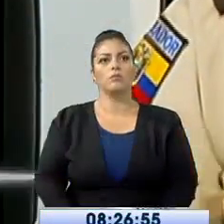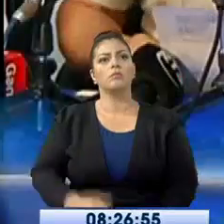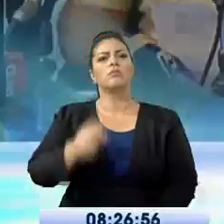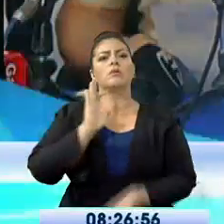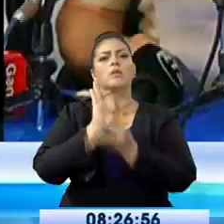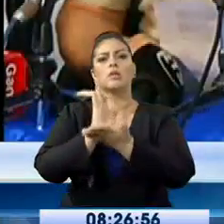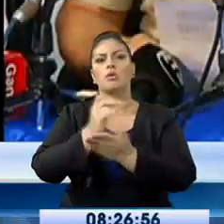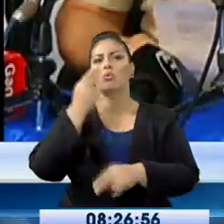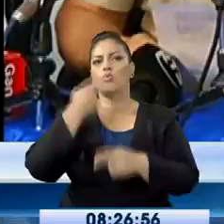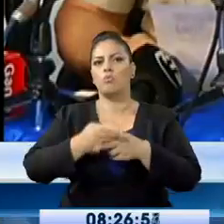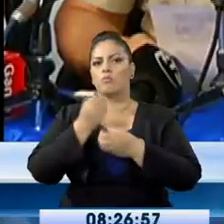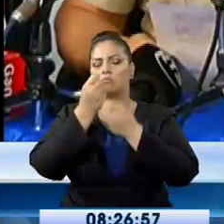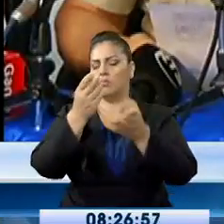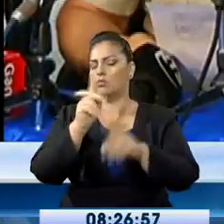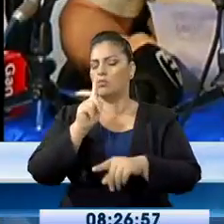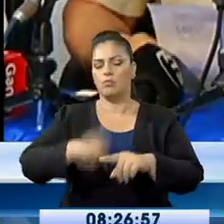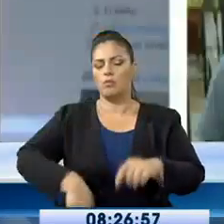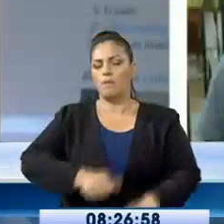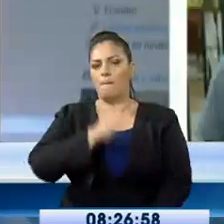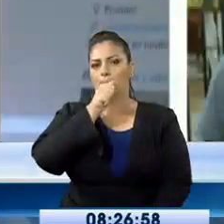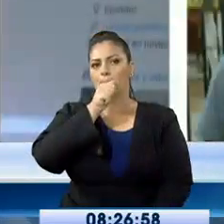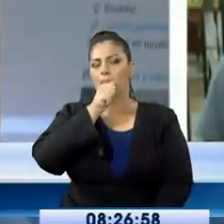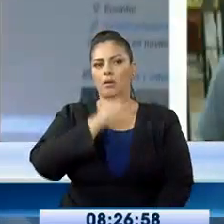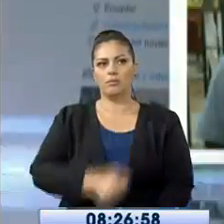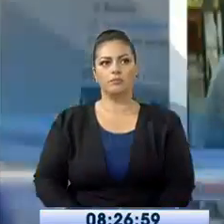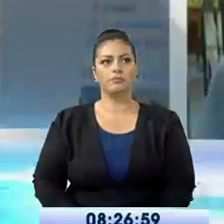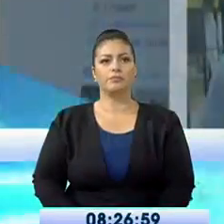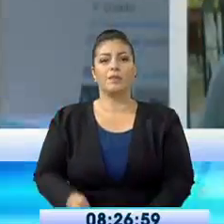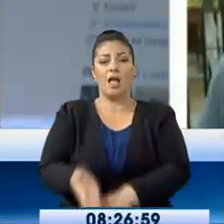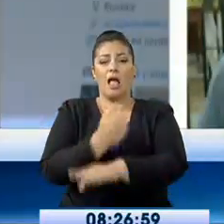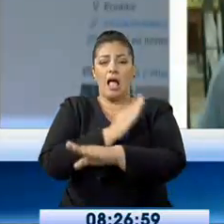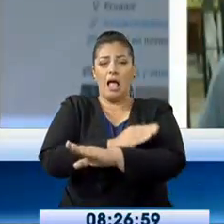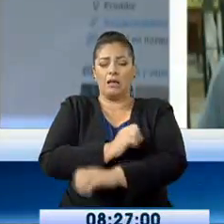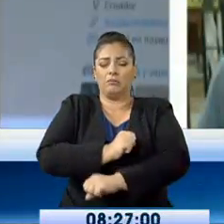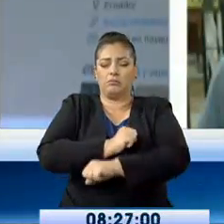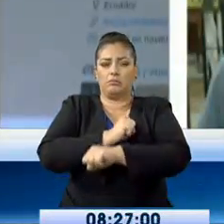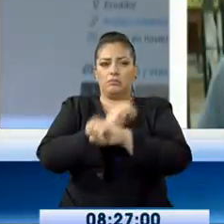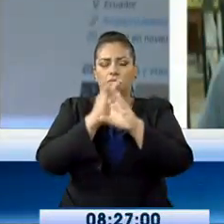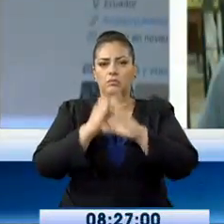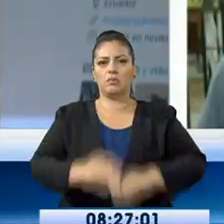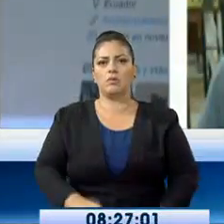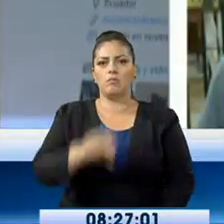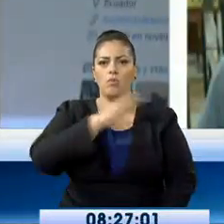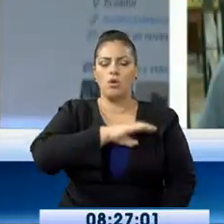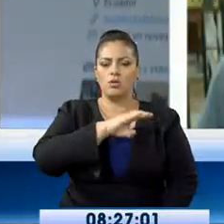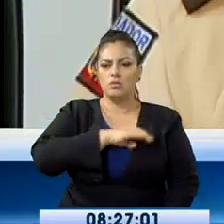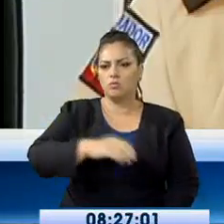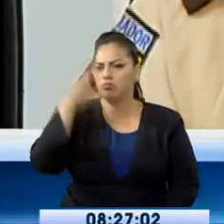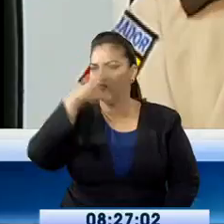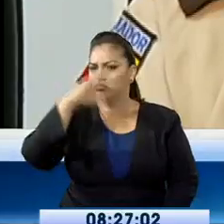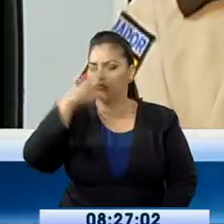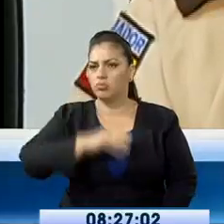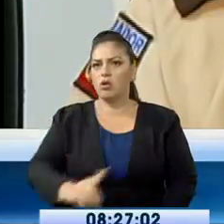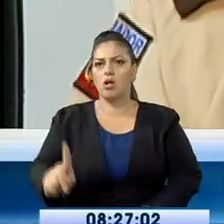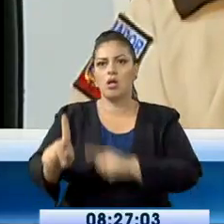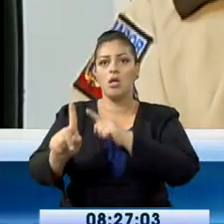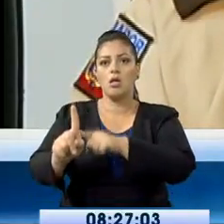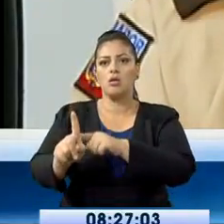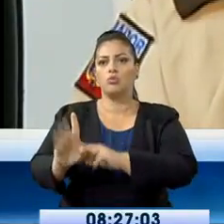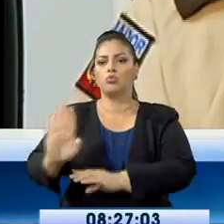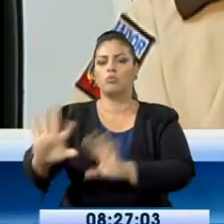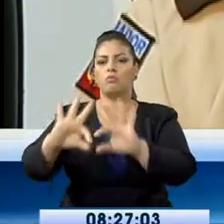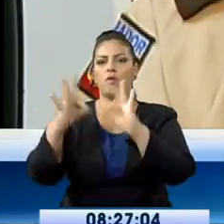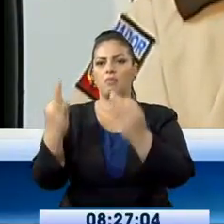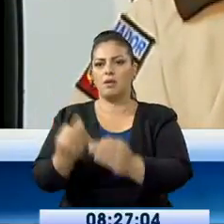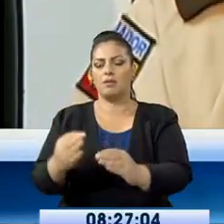técnicos. Más temprano, los agentes primero habían encontrado la pistola calibre 25 en casa de un familiar. La pericia técnica realizada en el